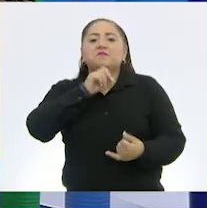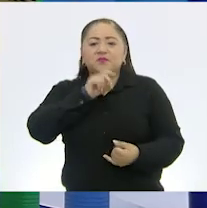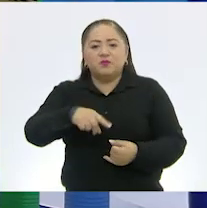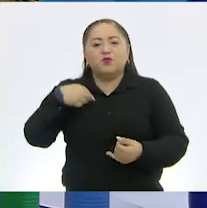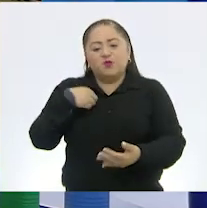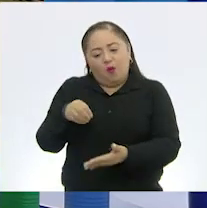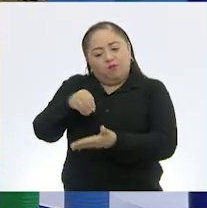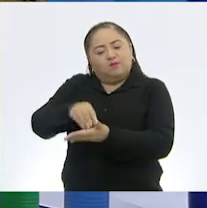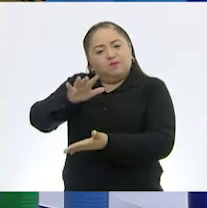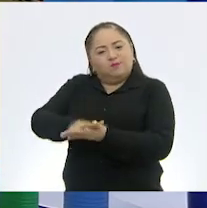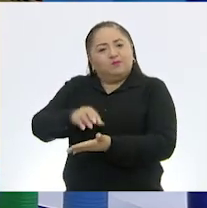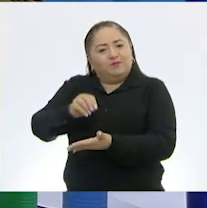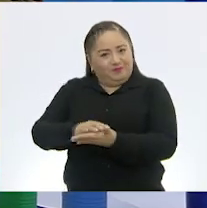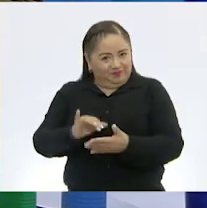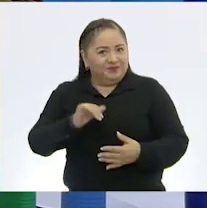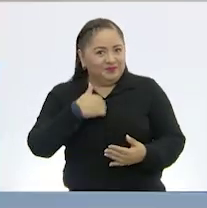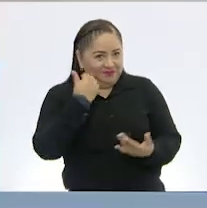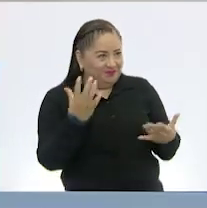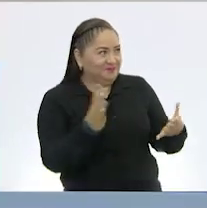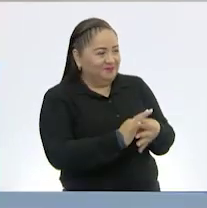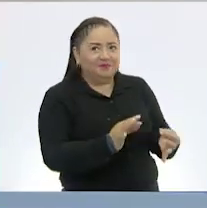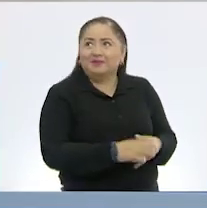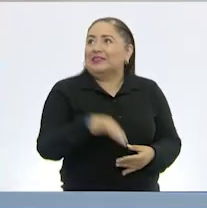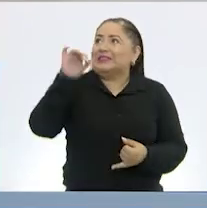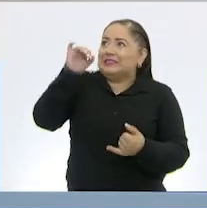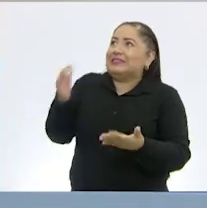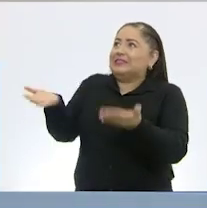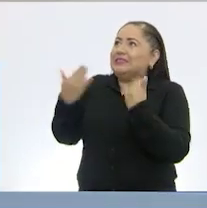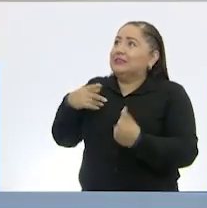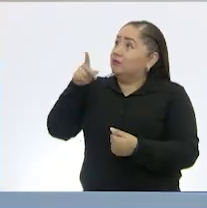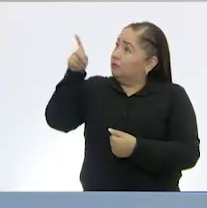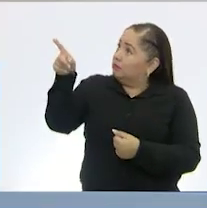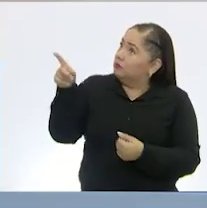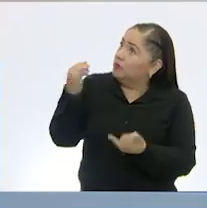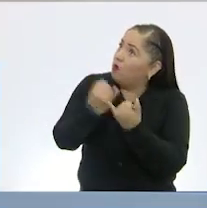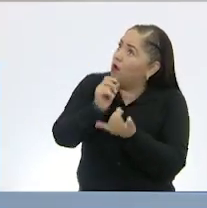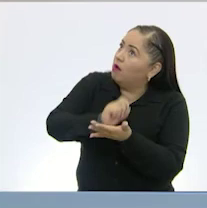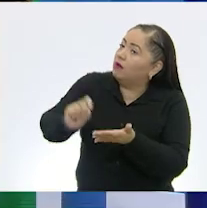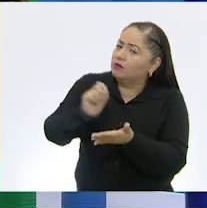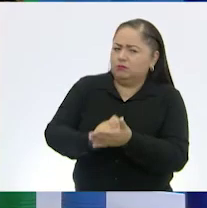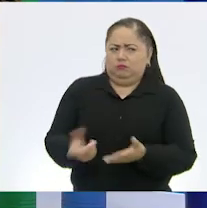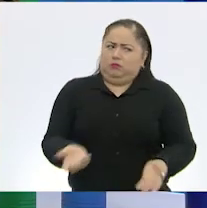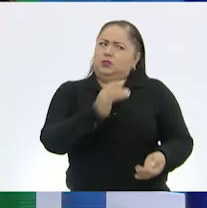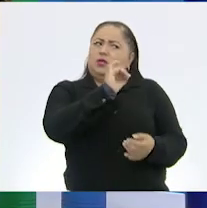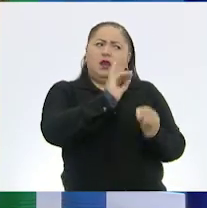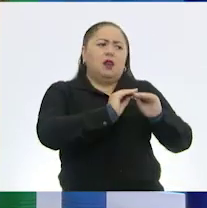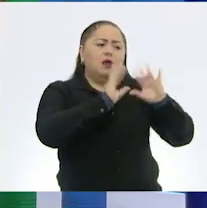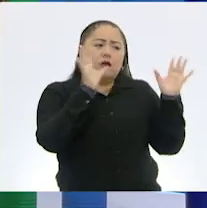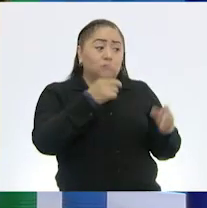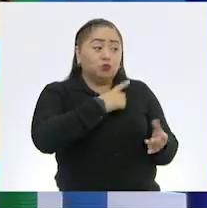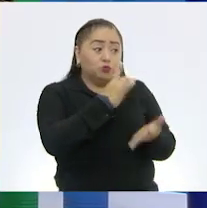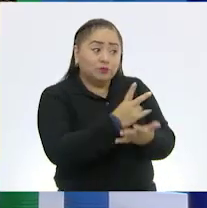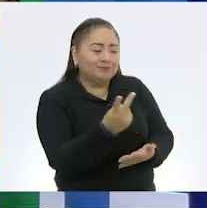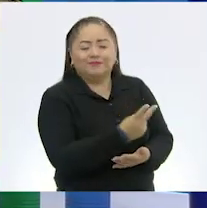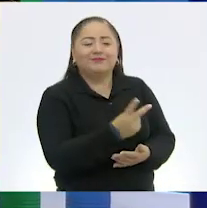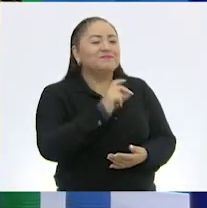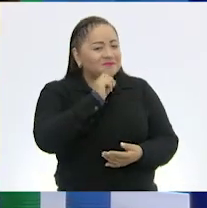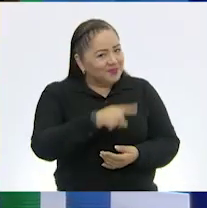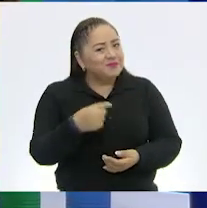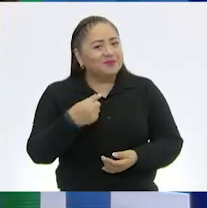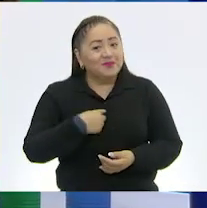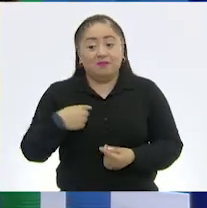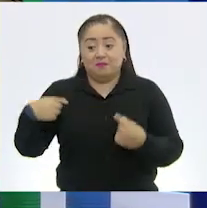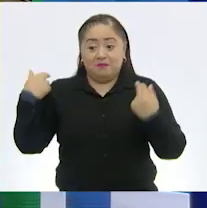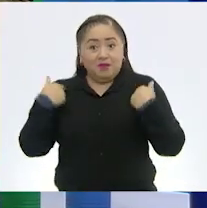apuntes que tomé, ¿les parece? Sí, maestra. ¿Usted toma notas, maestra? Claro, no solamente ustedes. Nosotros